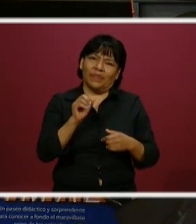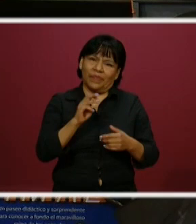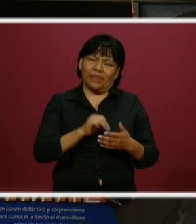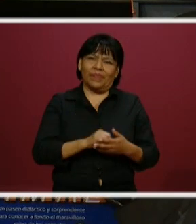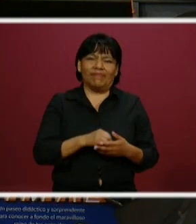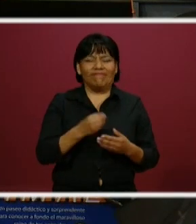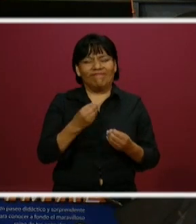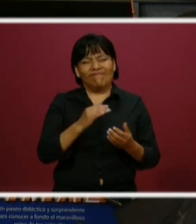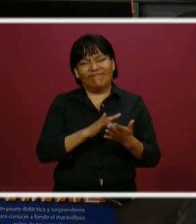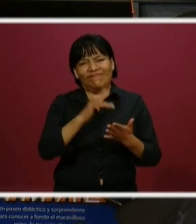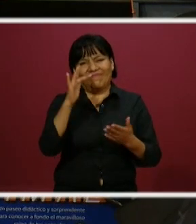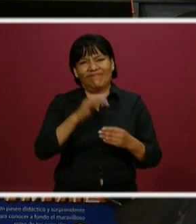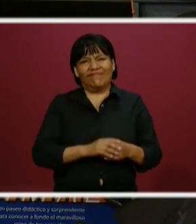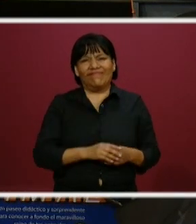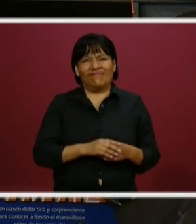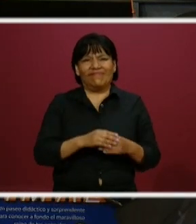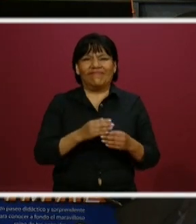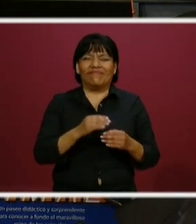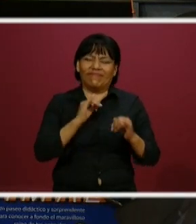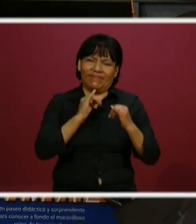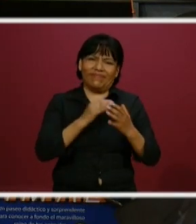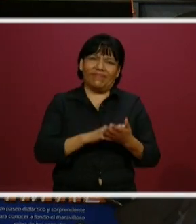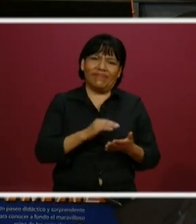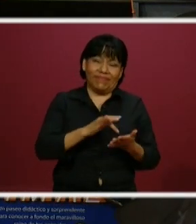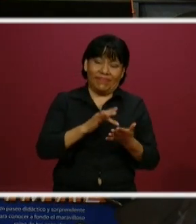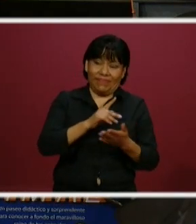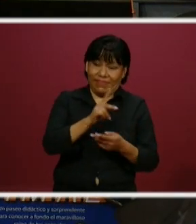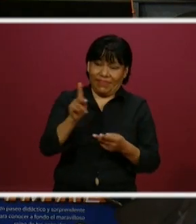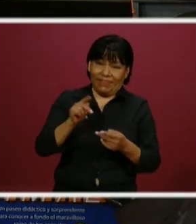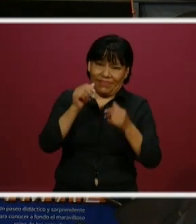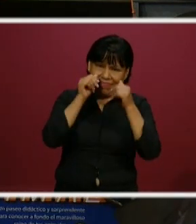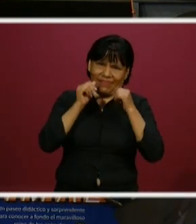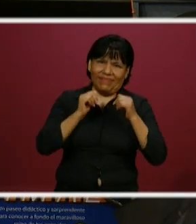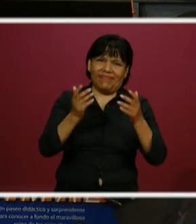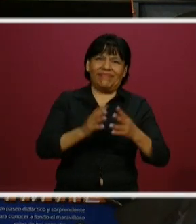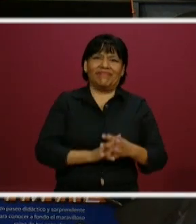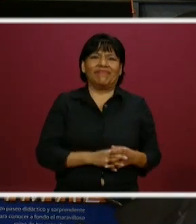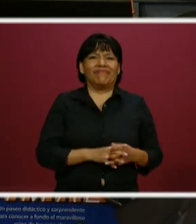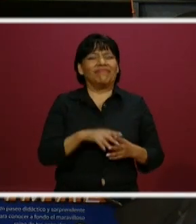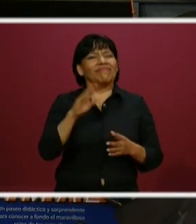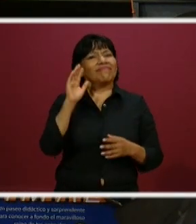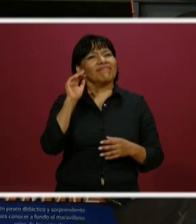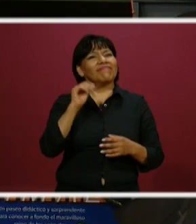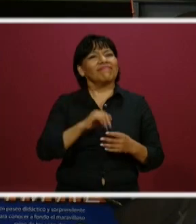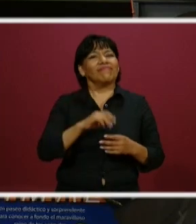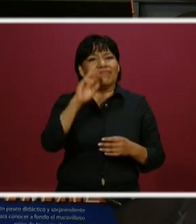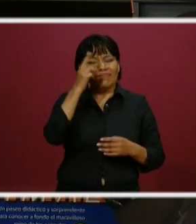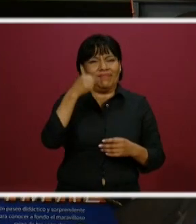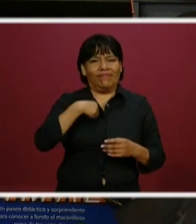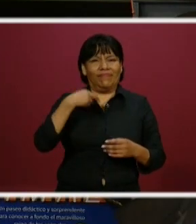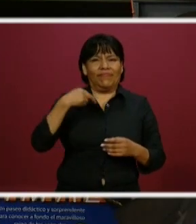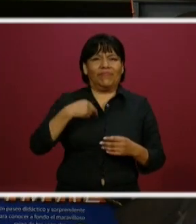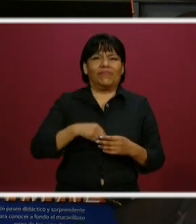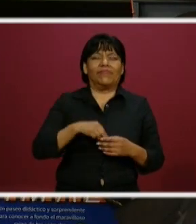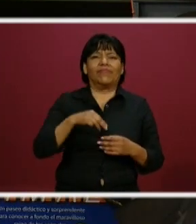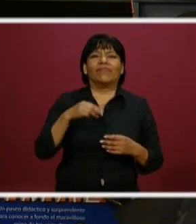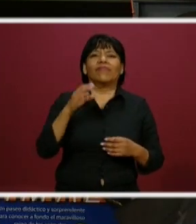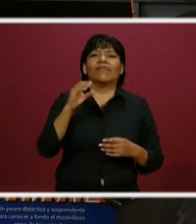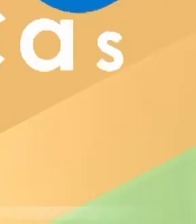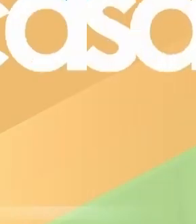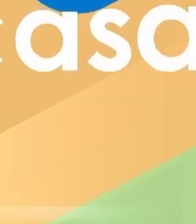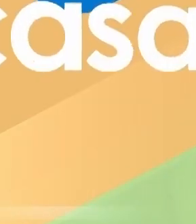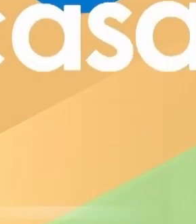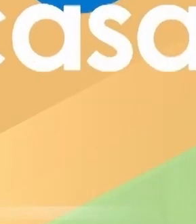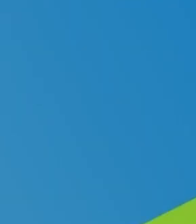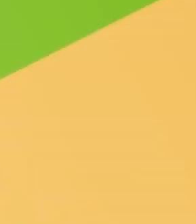mil gracias por esta interpretación y mil gracias por haber visto esta cápsula hasta luego recuerda mi nombre maestra sin